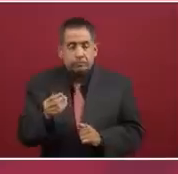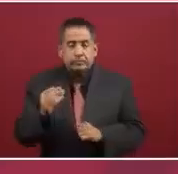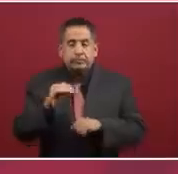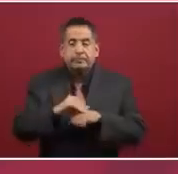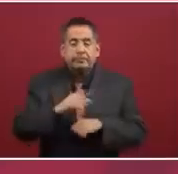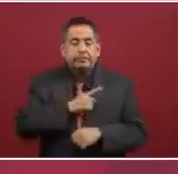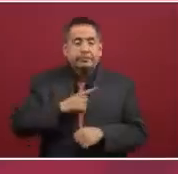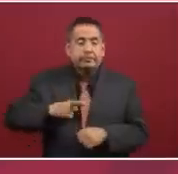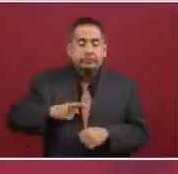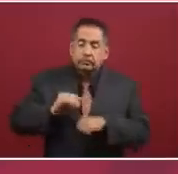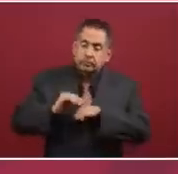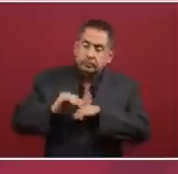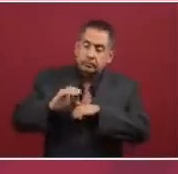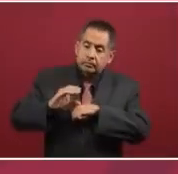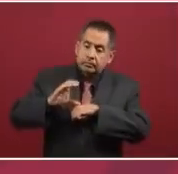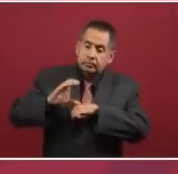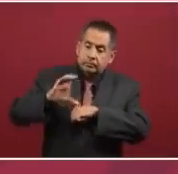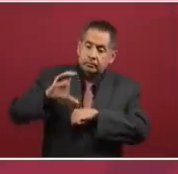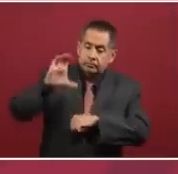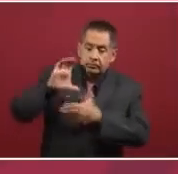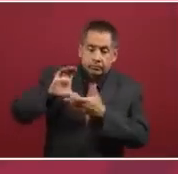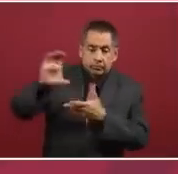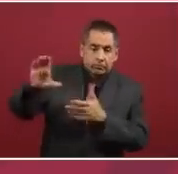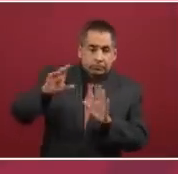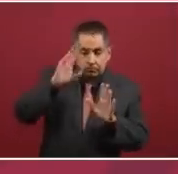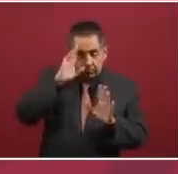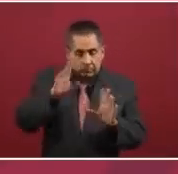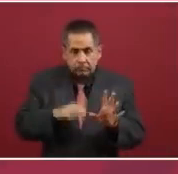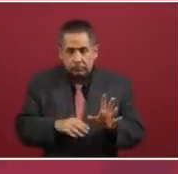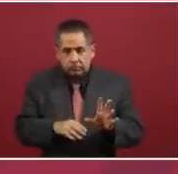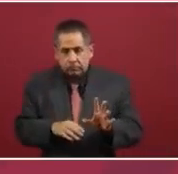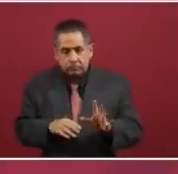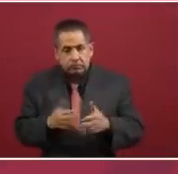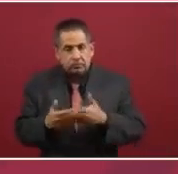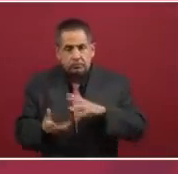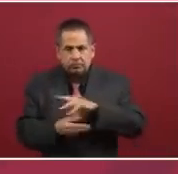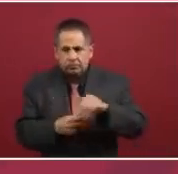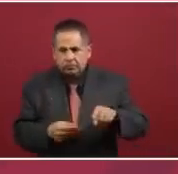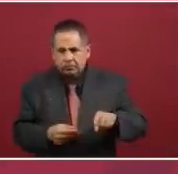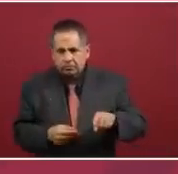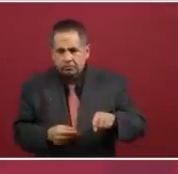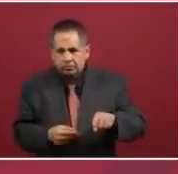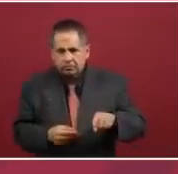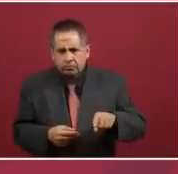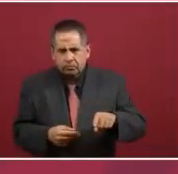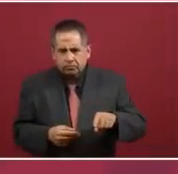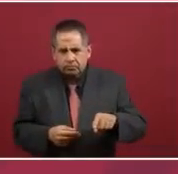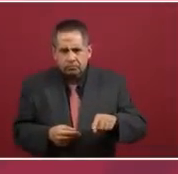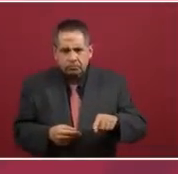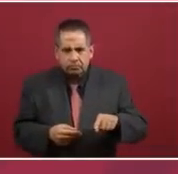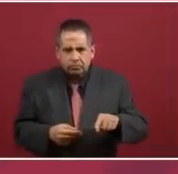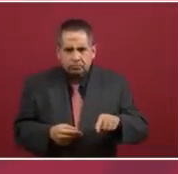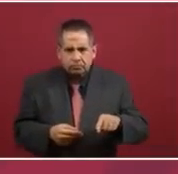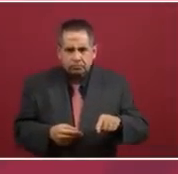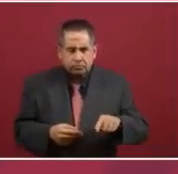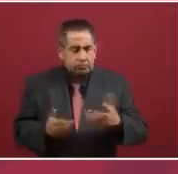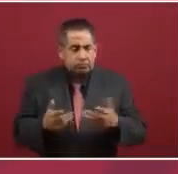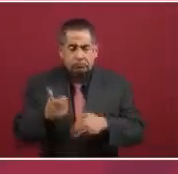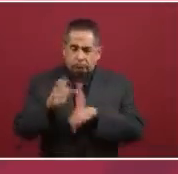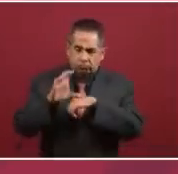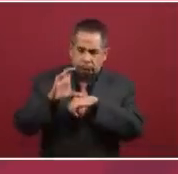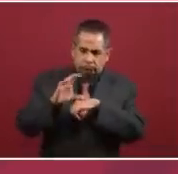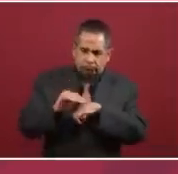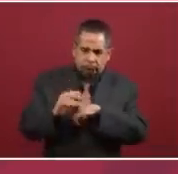de la deuda. ¿Y esta sí tendrá una reducción, evidentemente? ¿Mande? Esta sí tendrá una reducción, evidentemente, con el